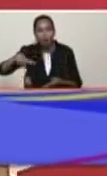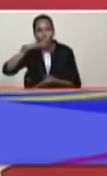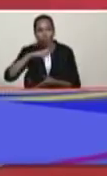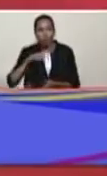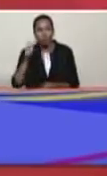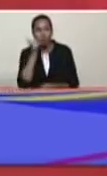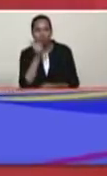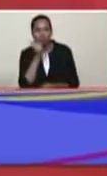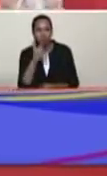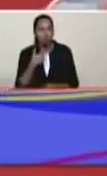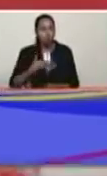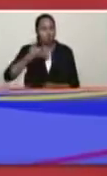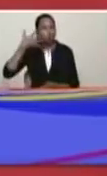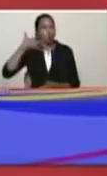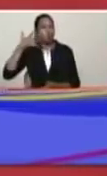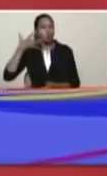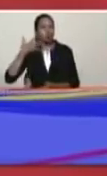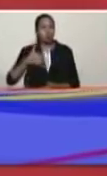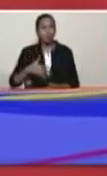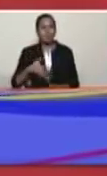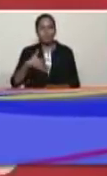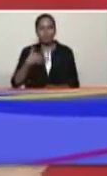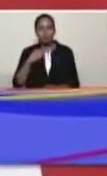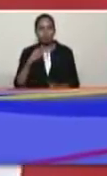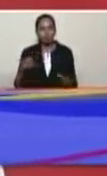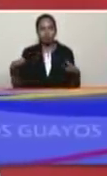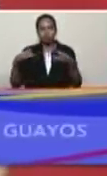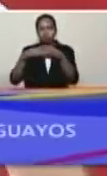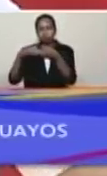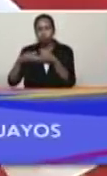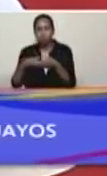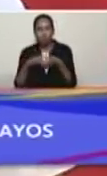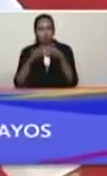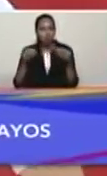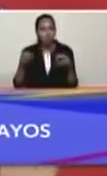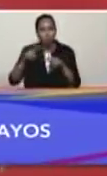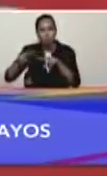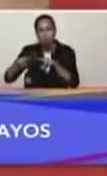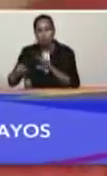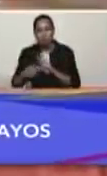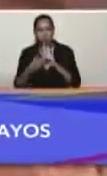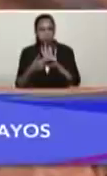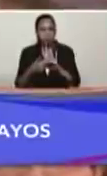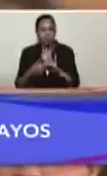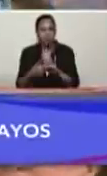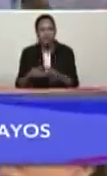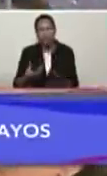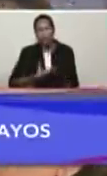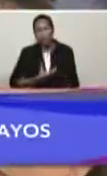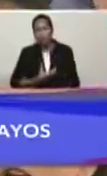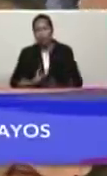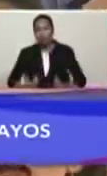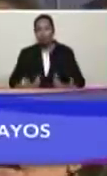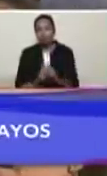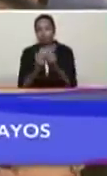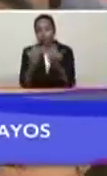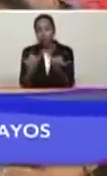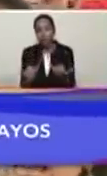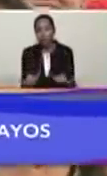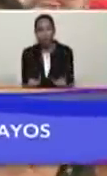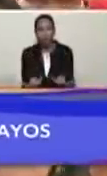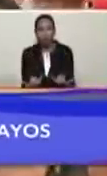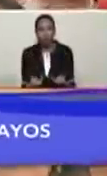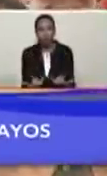un gran orgullo que hoy podamos estar aquí reunidos con estos niños maravillosos, con los alcaldes que nos acompañan, el